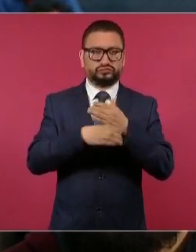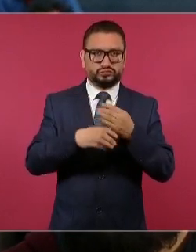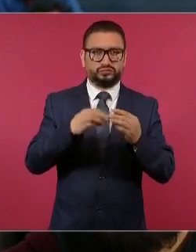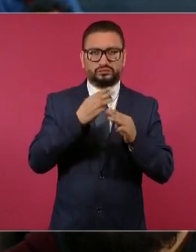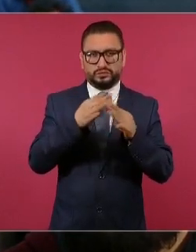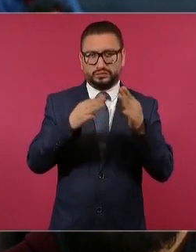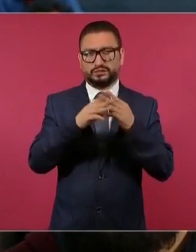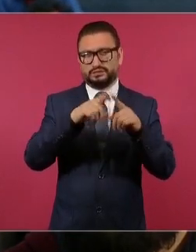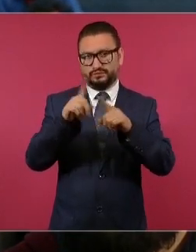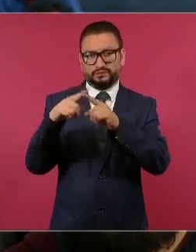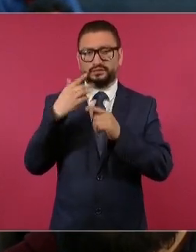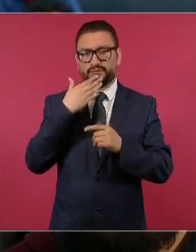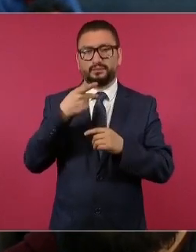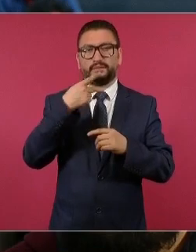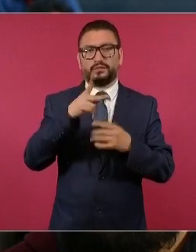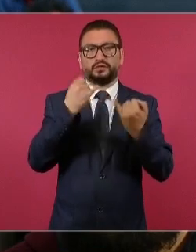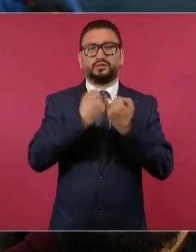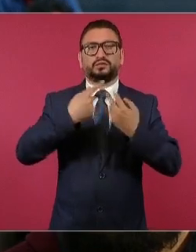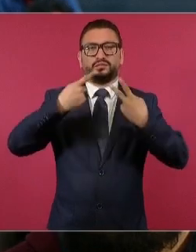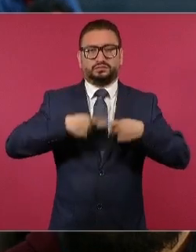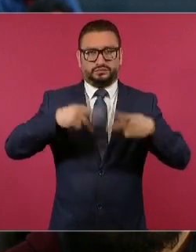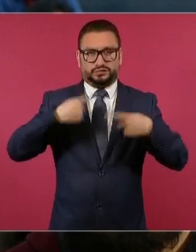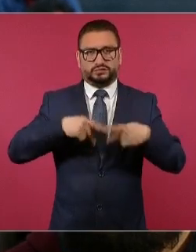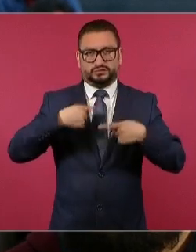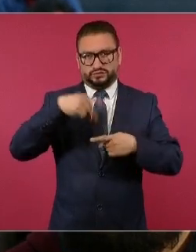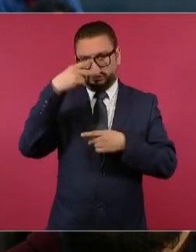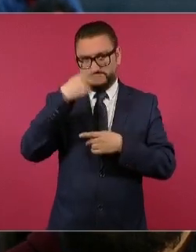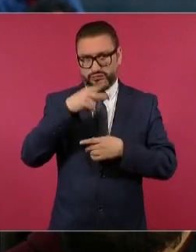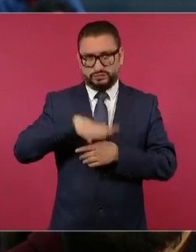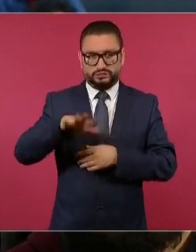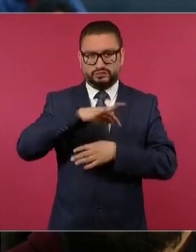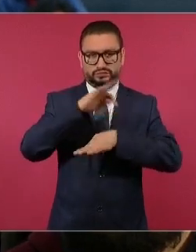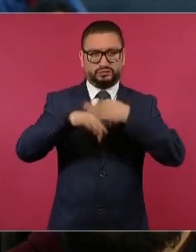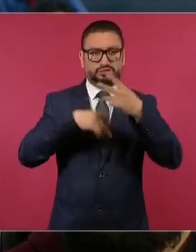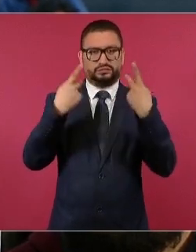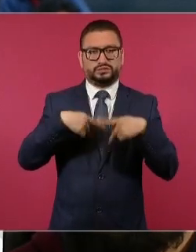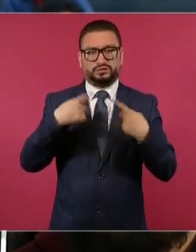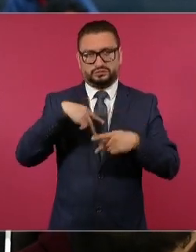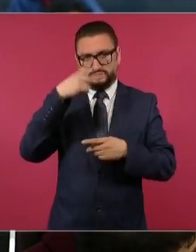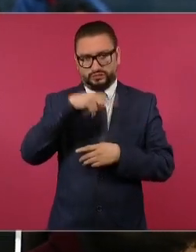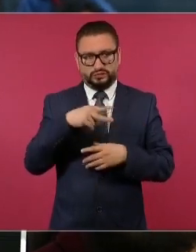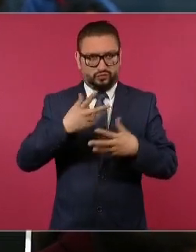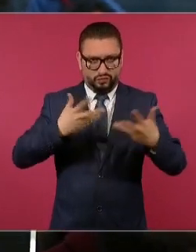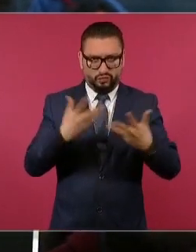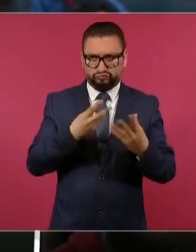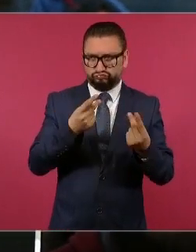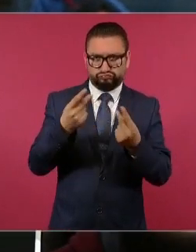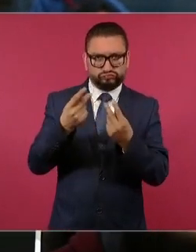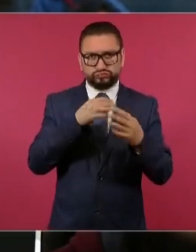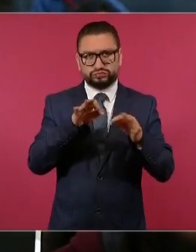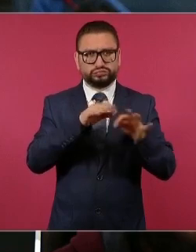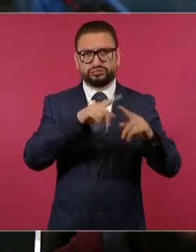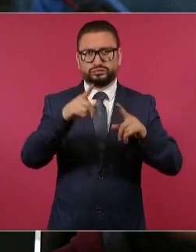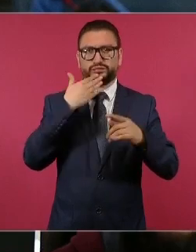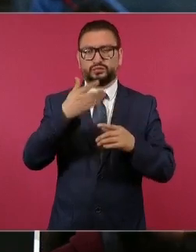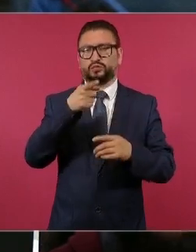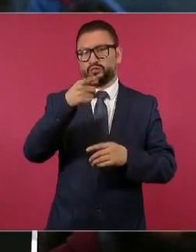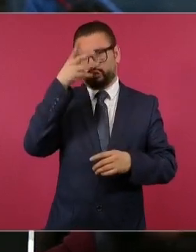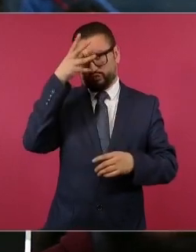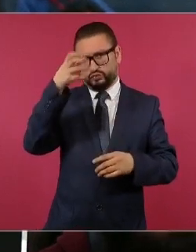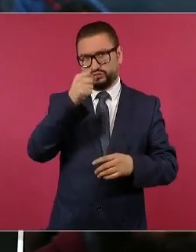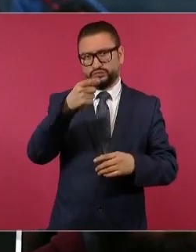que es clave, ¿no? Que es el capital humano que tiene nuestro país. Creo que los mexicanos somos mucha pieza. Y me ha gustado mucho un concepto